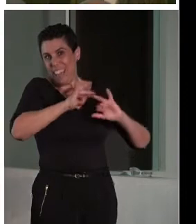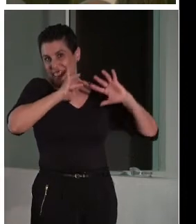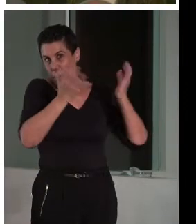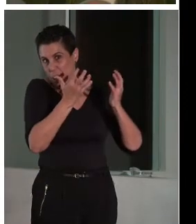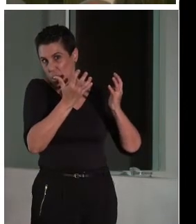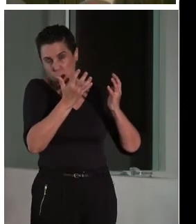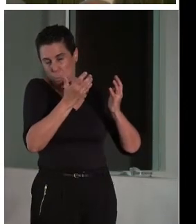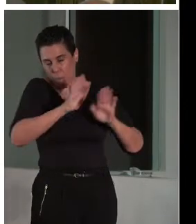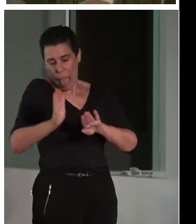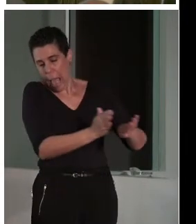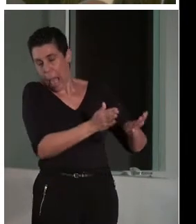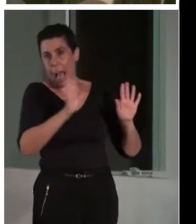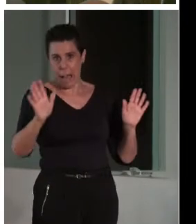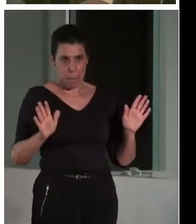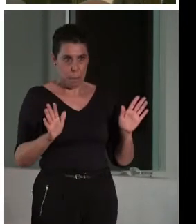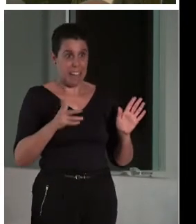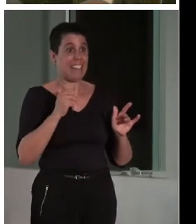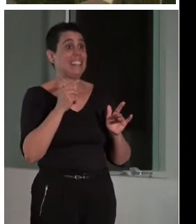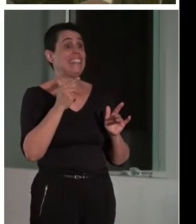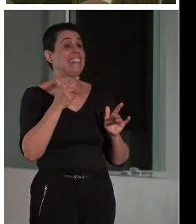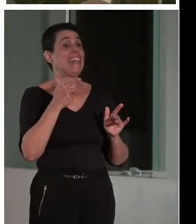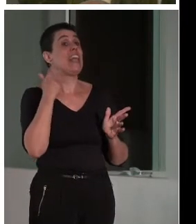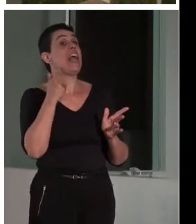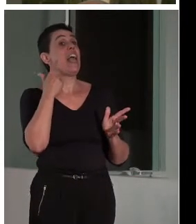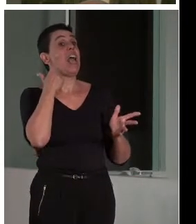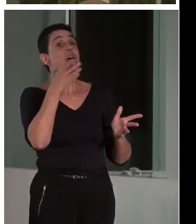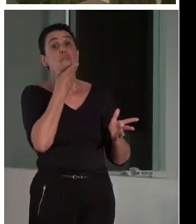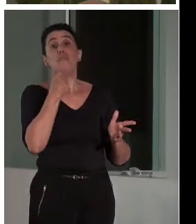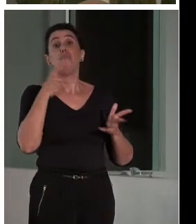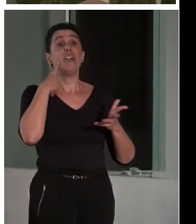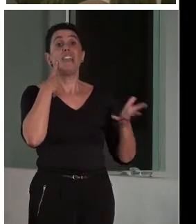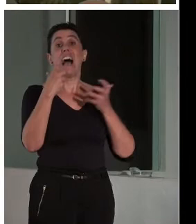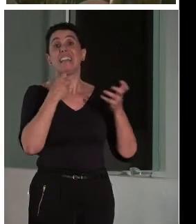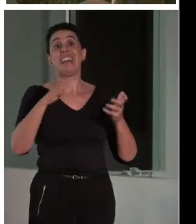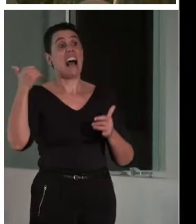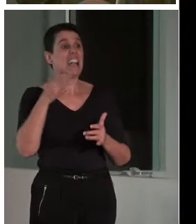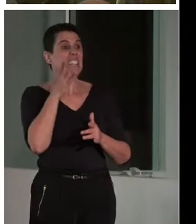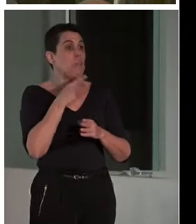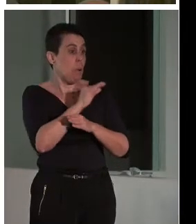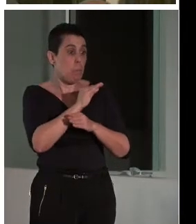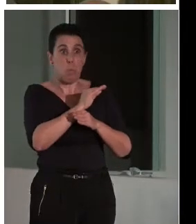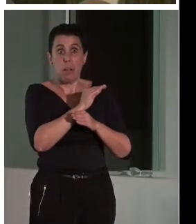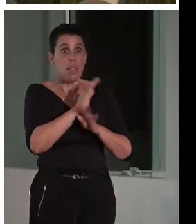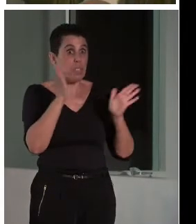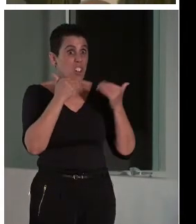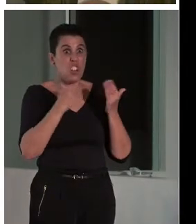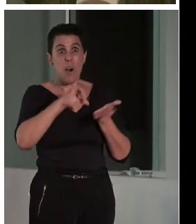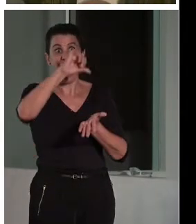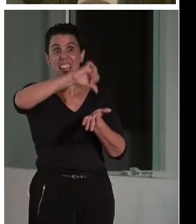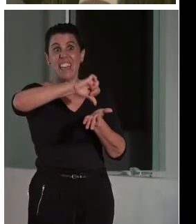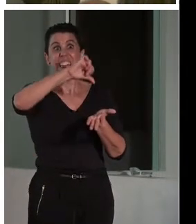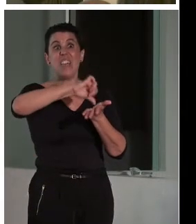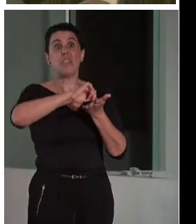por poneros uno de los ejemplos más duros de este momento que tenemos porque está desprotegido es un edificio en el centro histórico de san